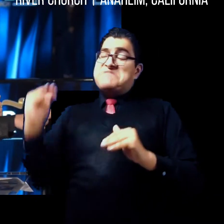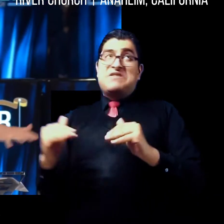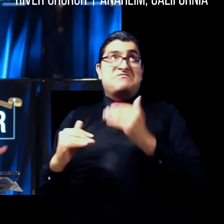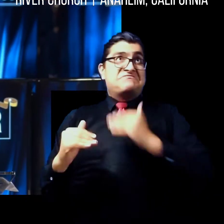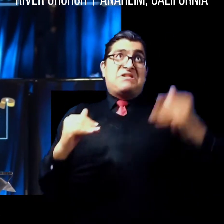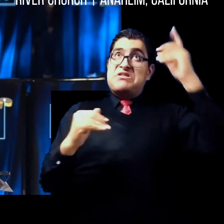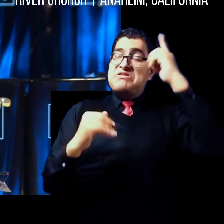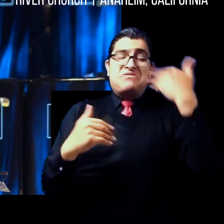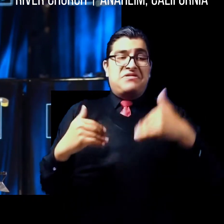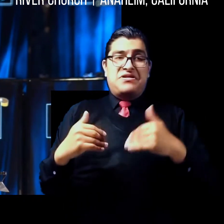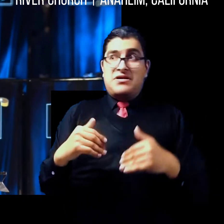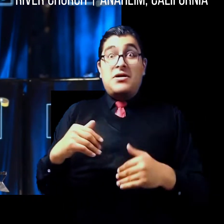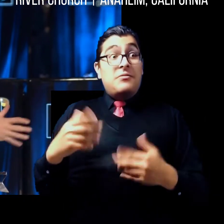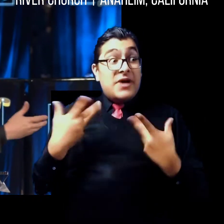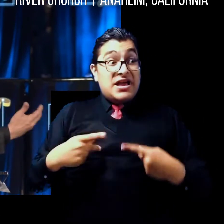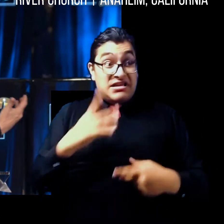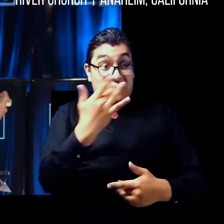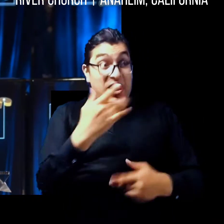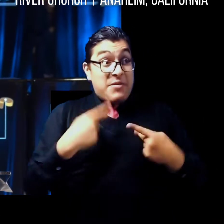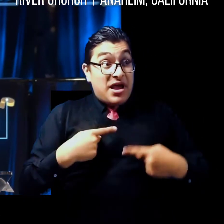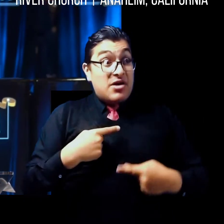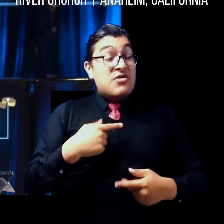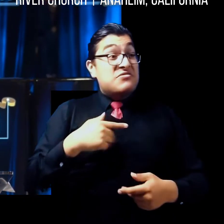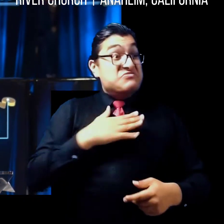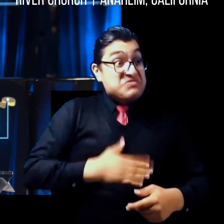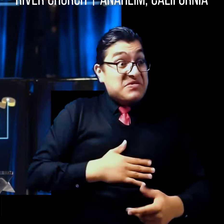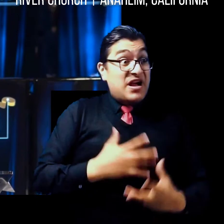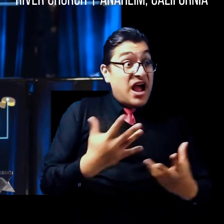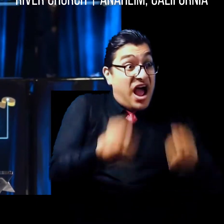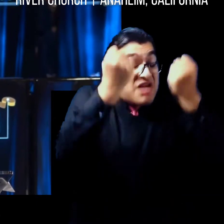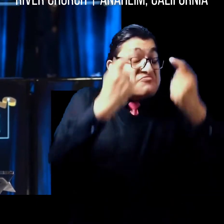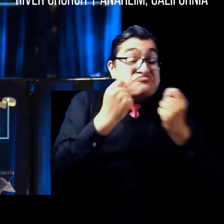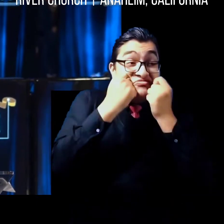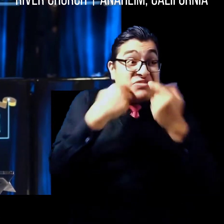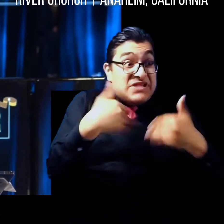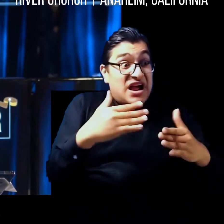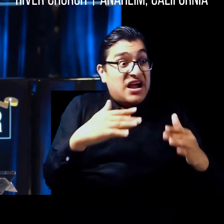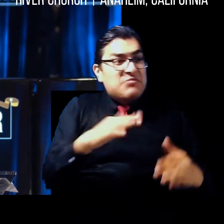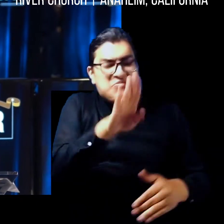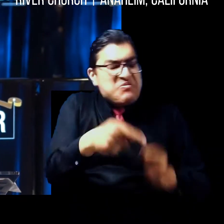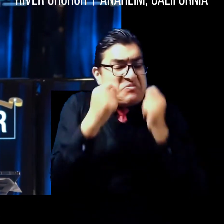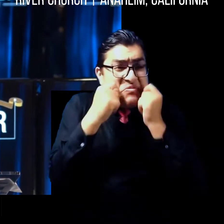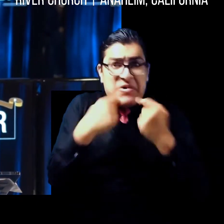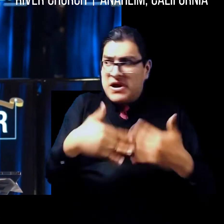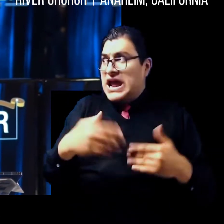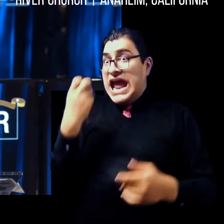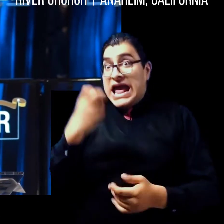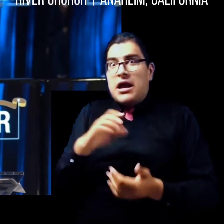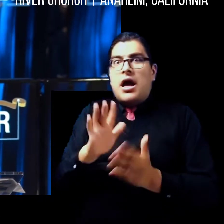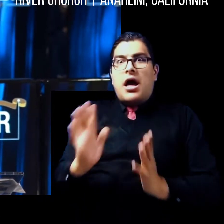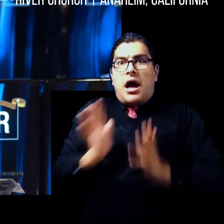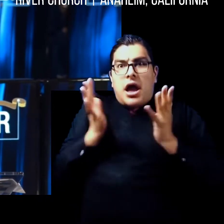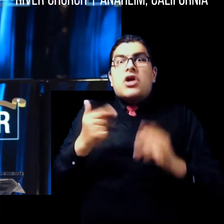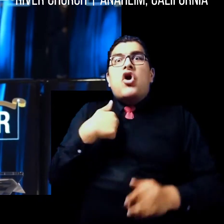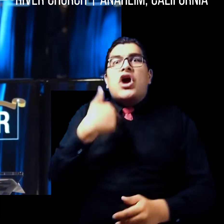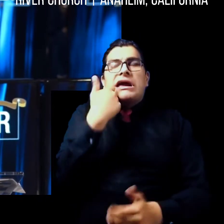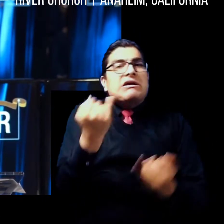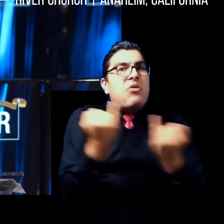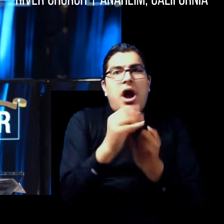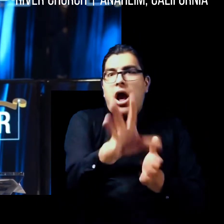50 justos decidan morir por una causa. Eso es lo que convierte a una persona. Eso es lo que hace que la gente diga, yo quiero estar